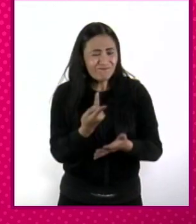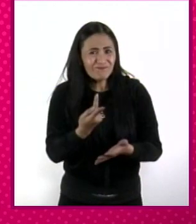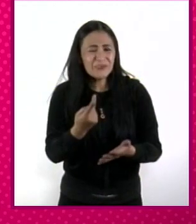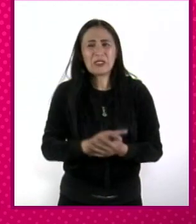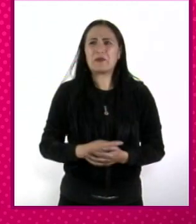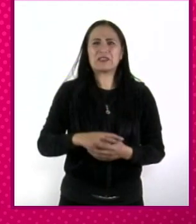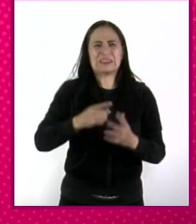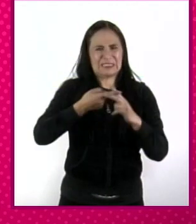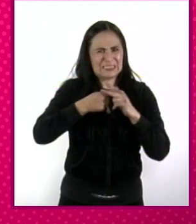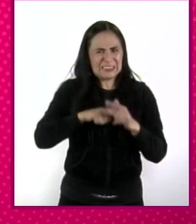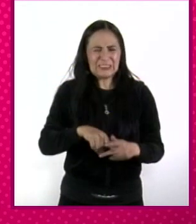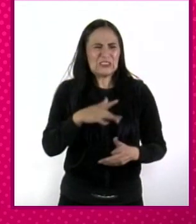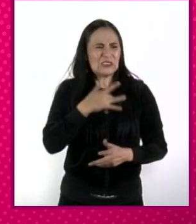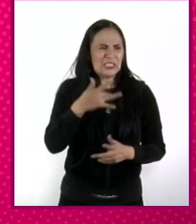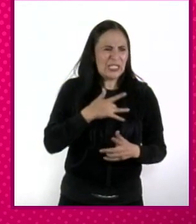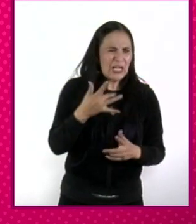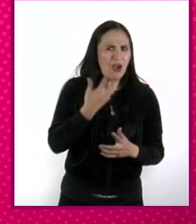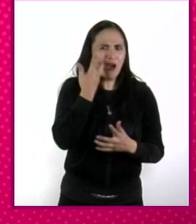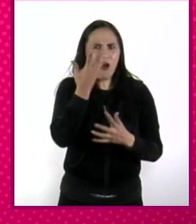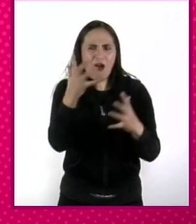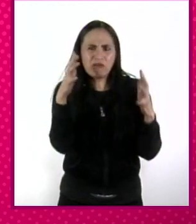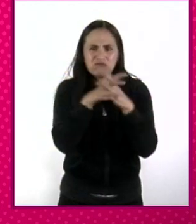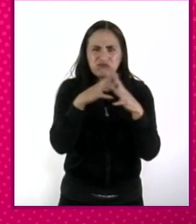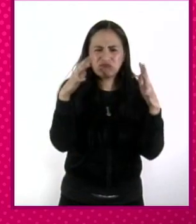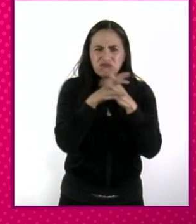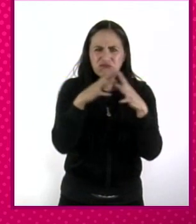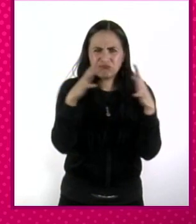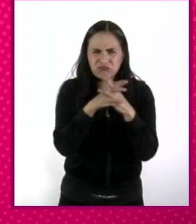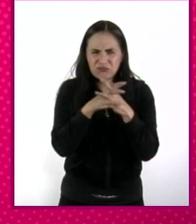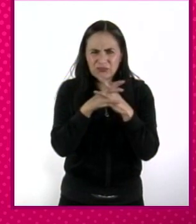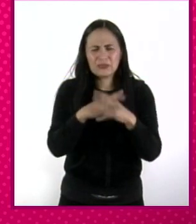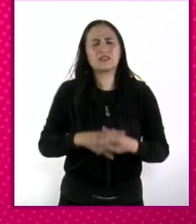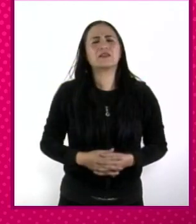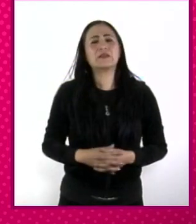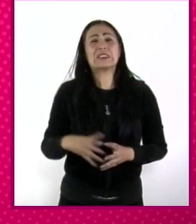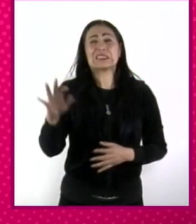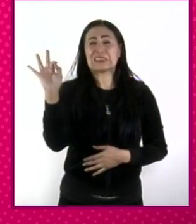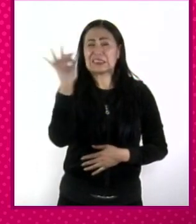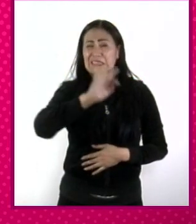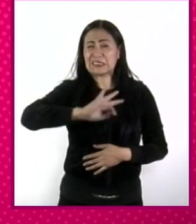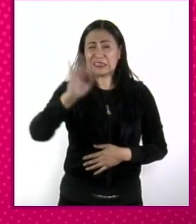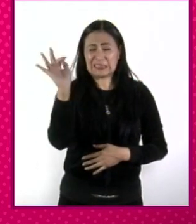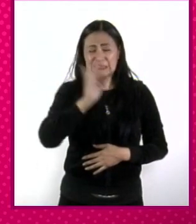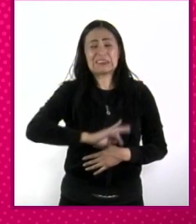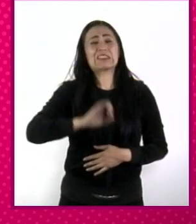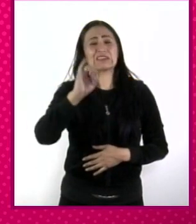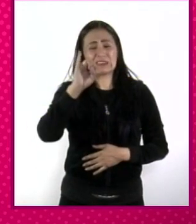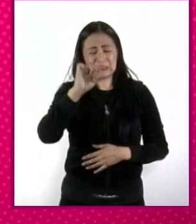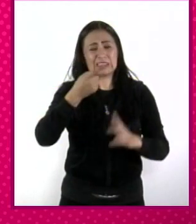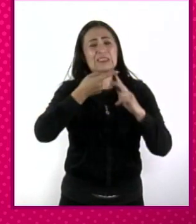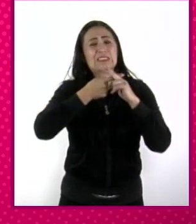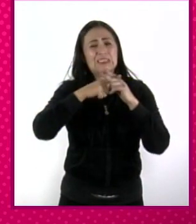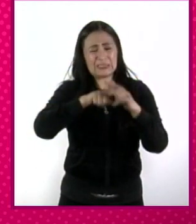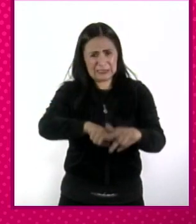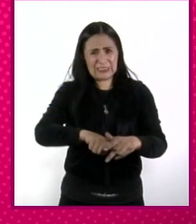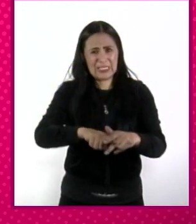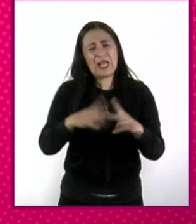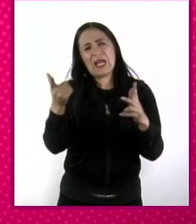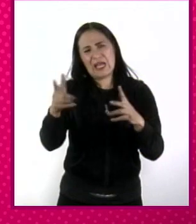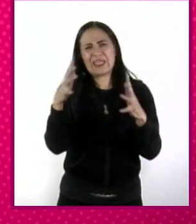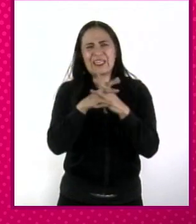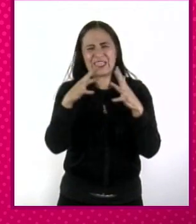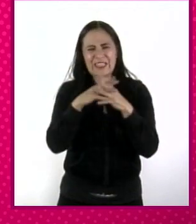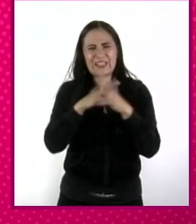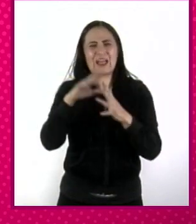de guerra y nuevamente entran en una posibilidad de conflicto con la guerra de Afganistán